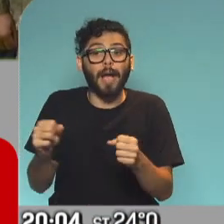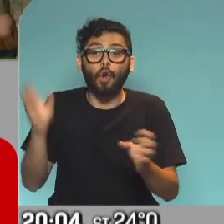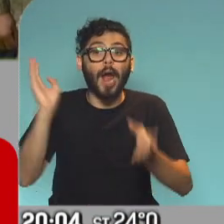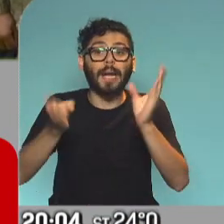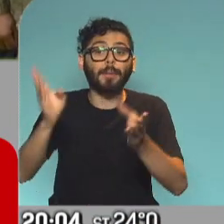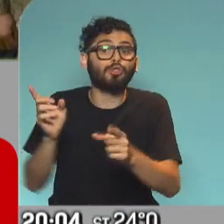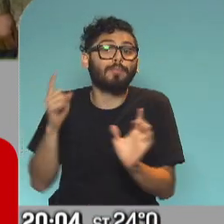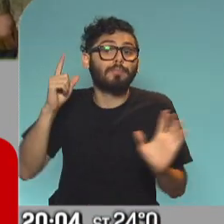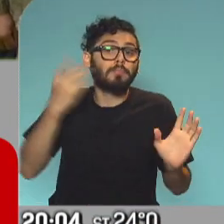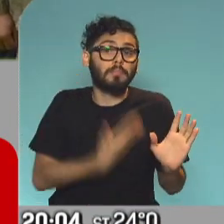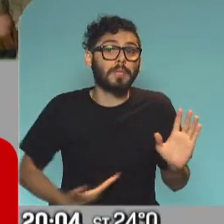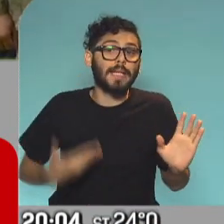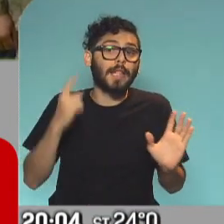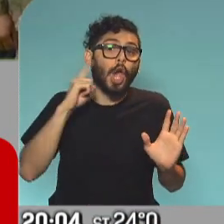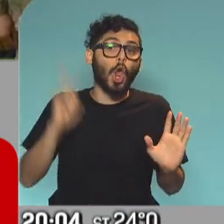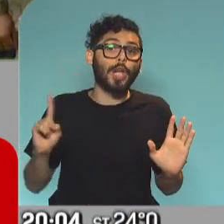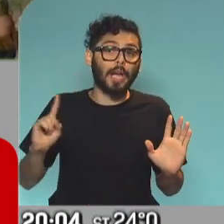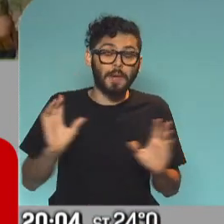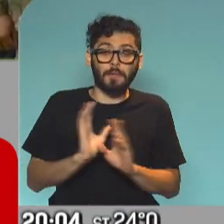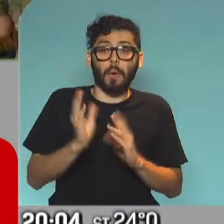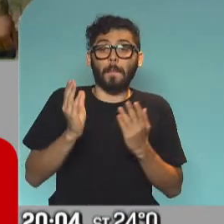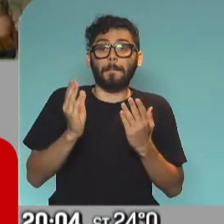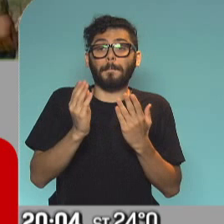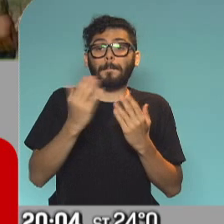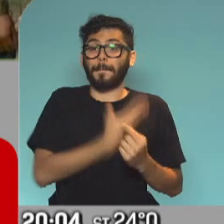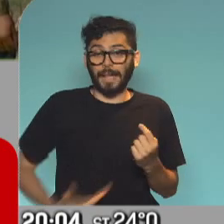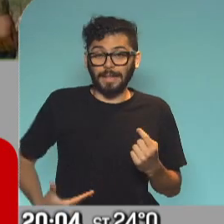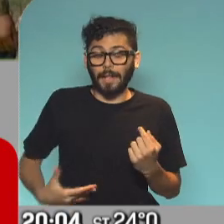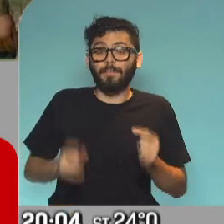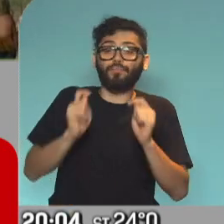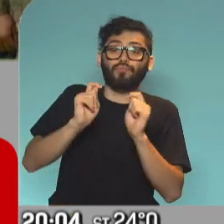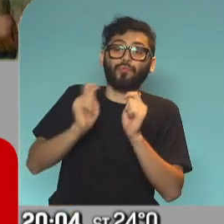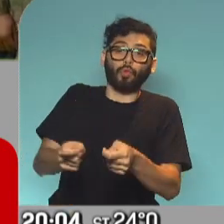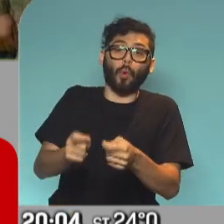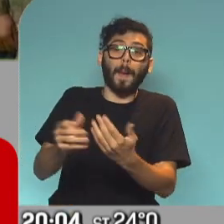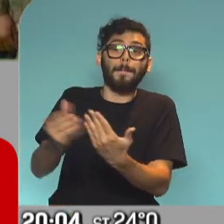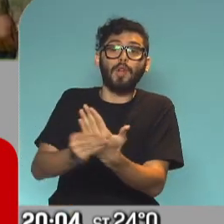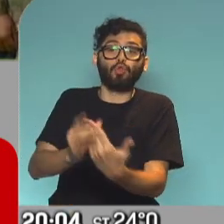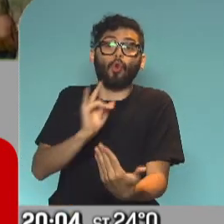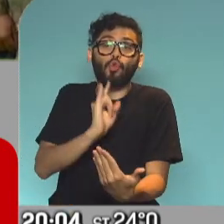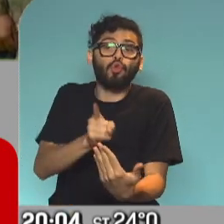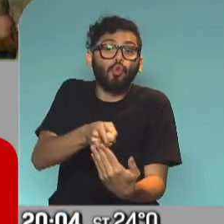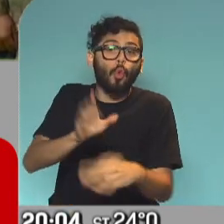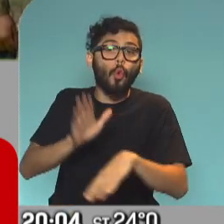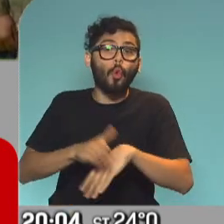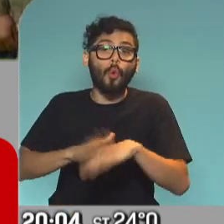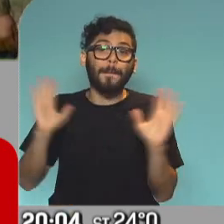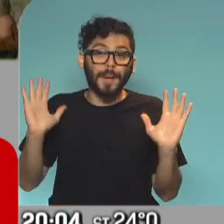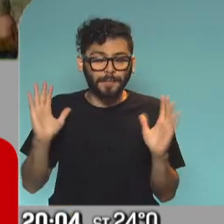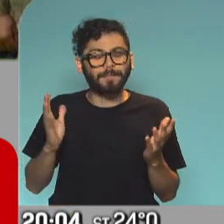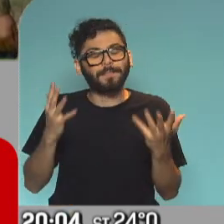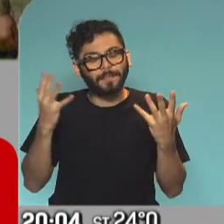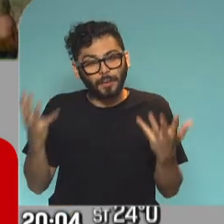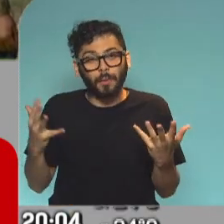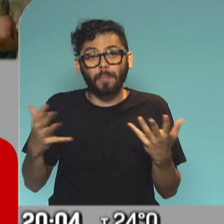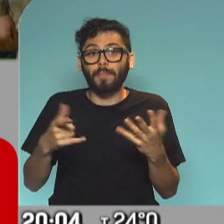lo que dicen es que el presidente delega en sus ministros y los responsables de la ejecución son ellos. Pero para llegar a esa conclusión hace falta